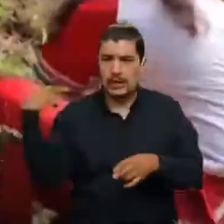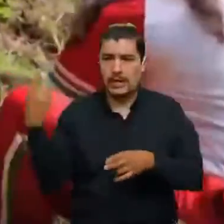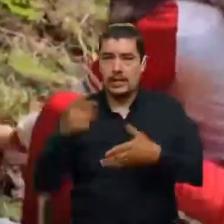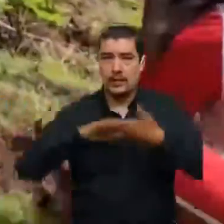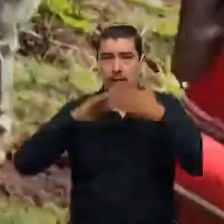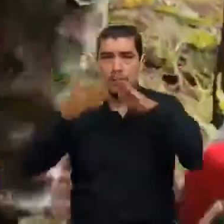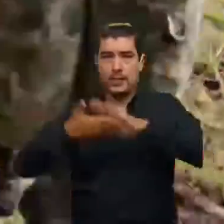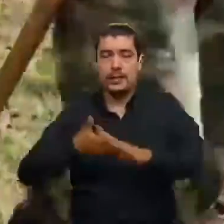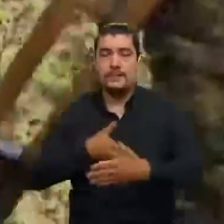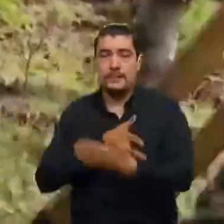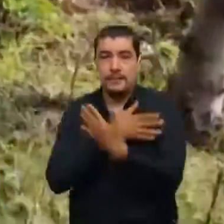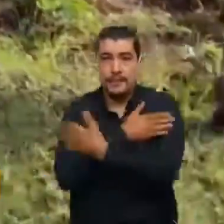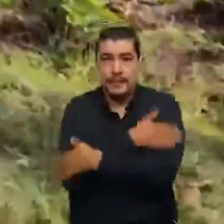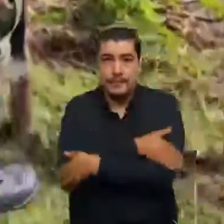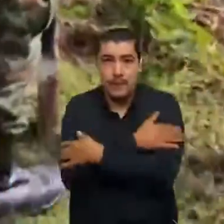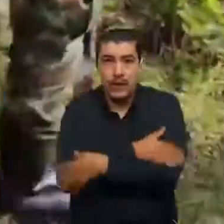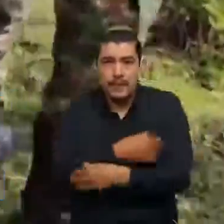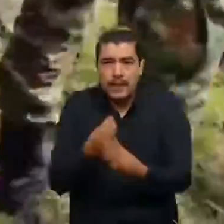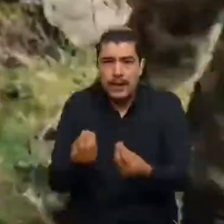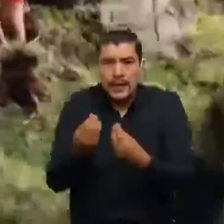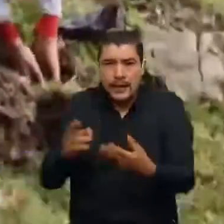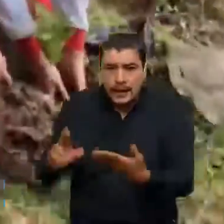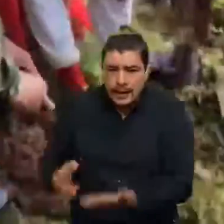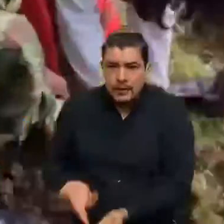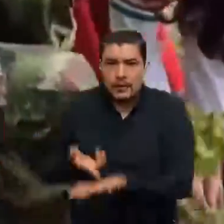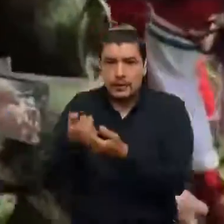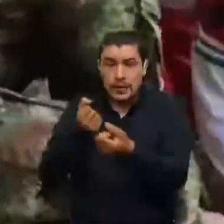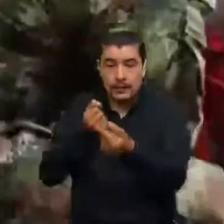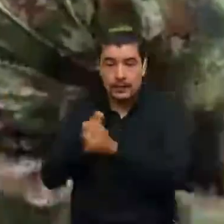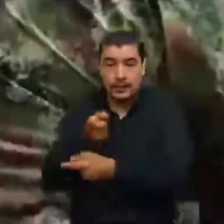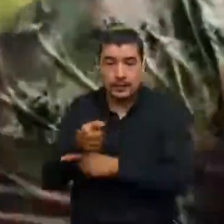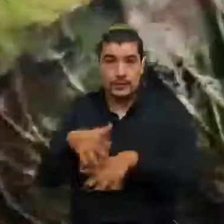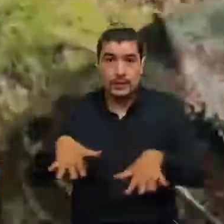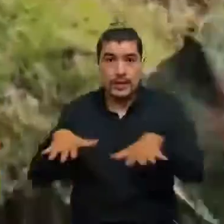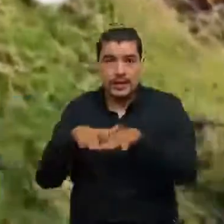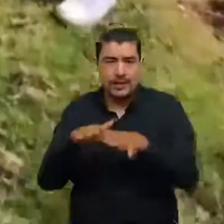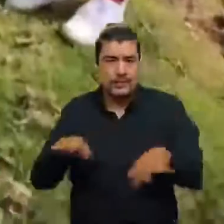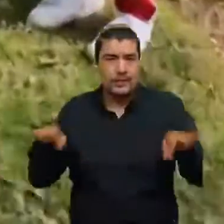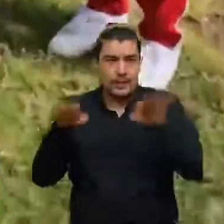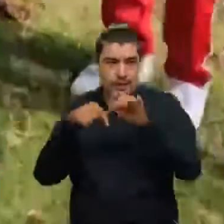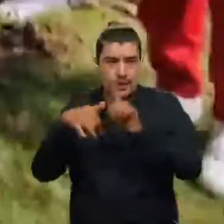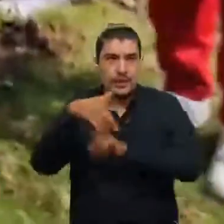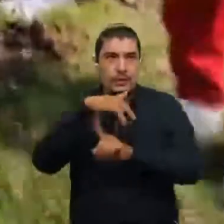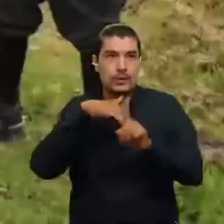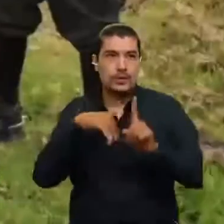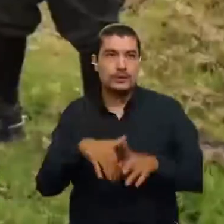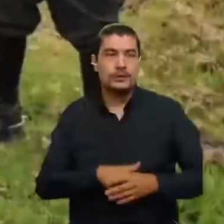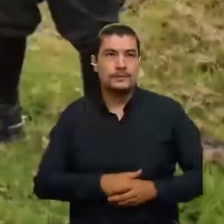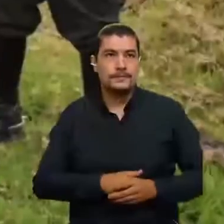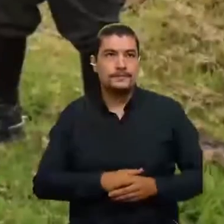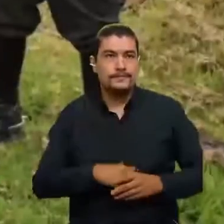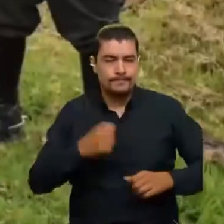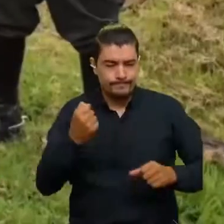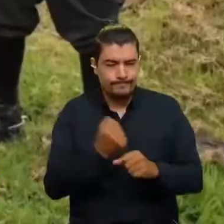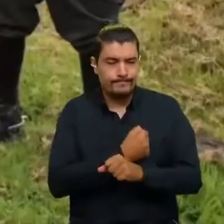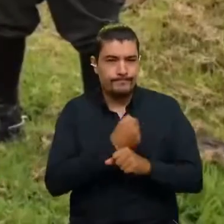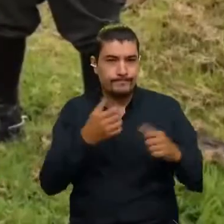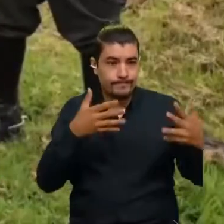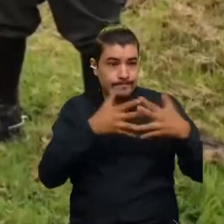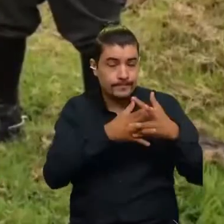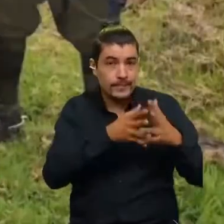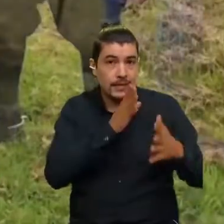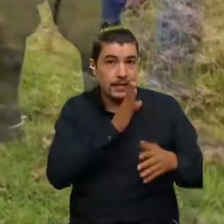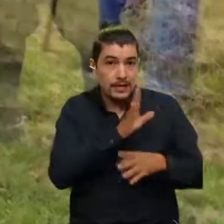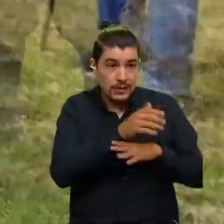pamplonés, para reforestar estas zonas que son de gran importancia para nuestra población. En un trabajo integrado con